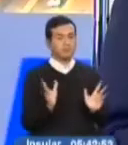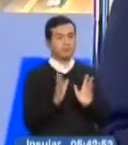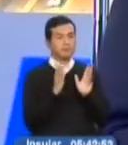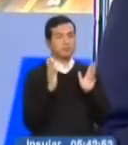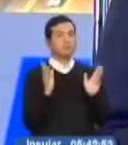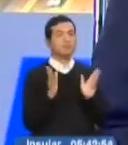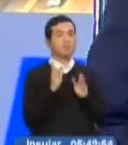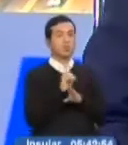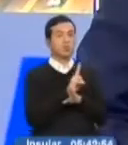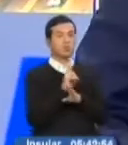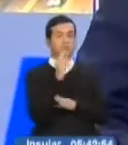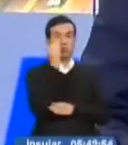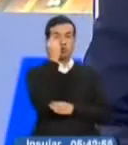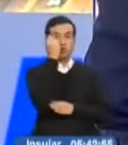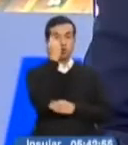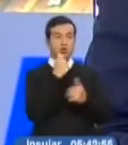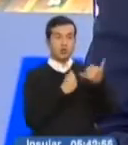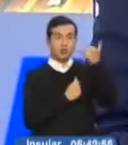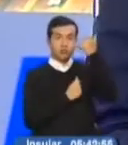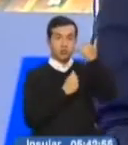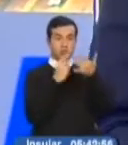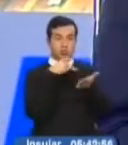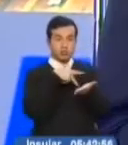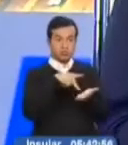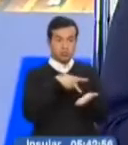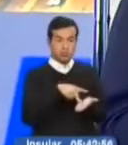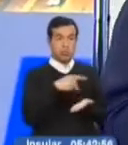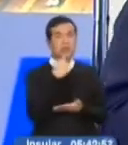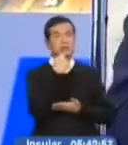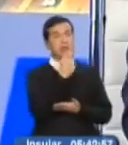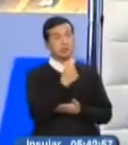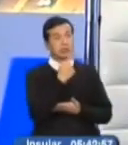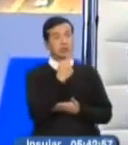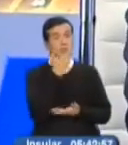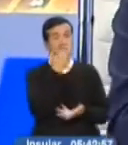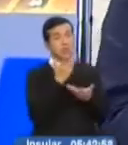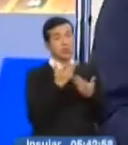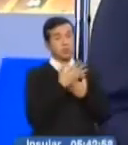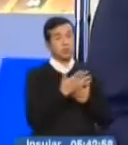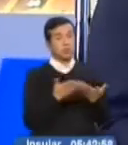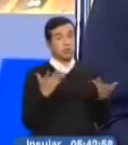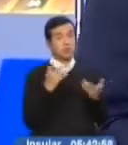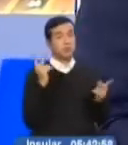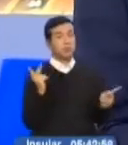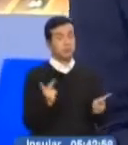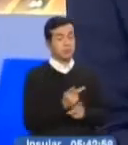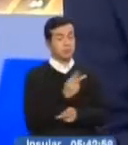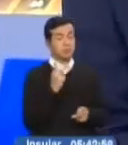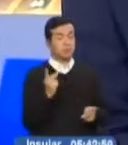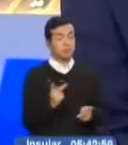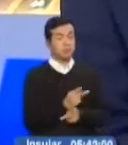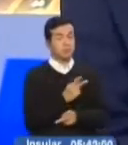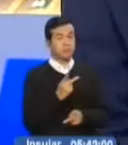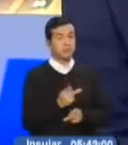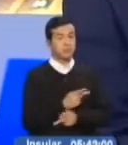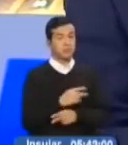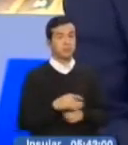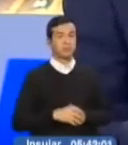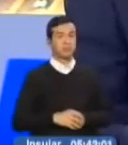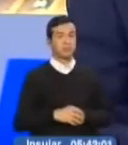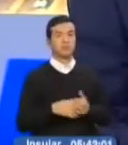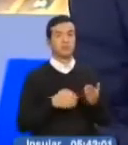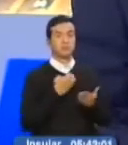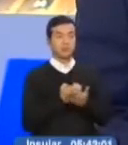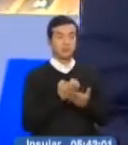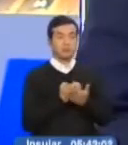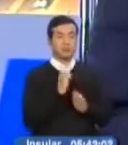al uso del dinero electrónico, porque se dice que esto podría atentar contra la